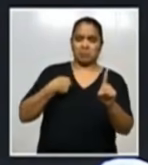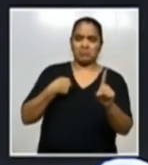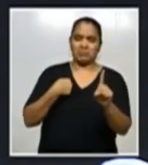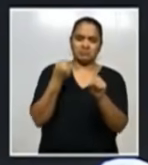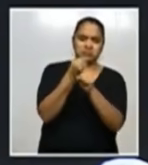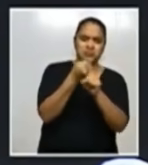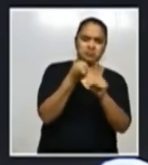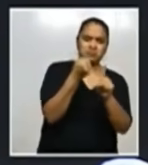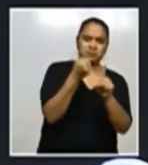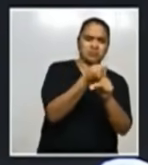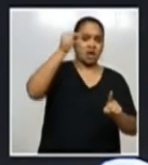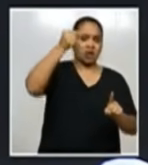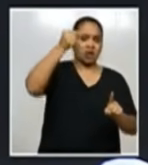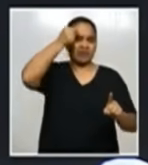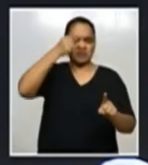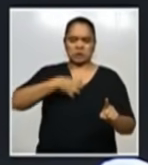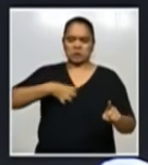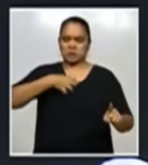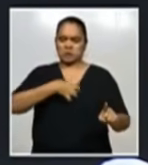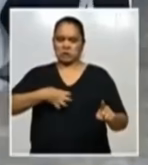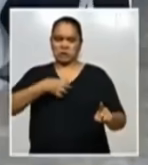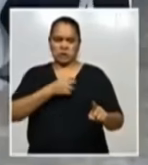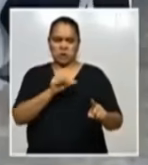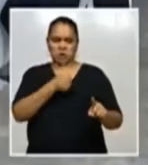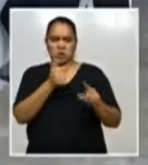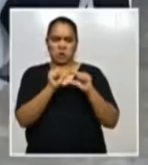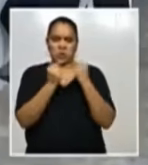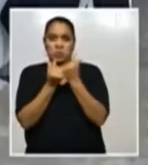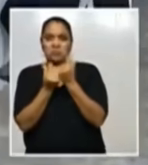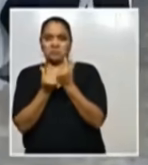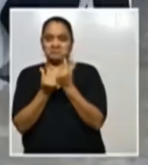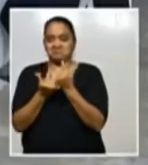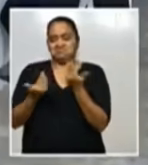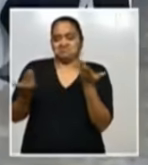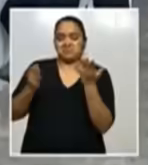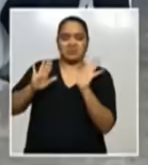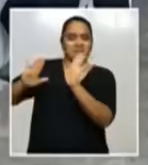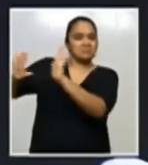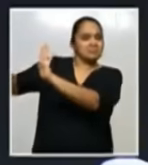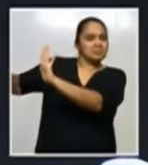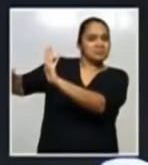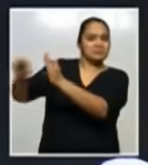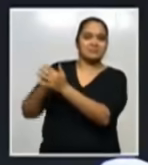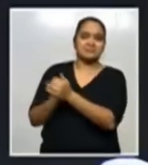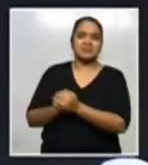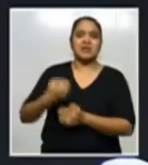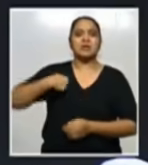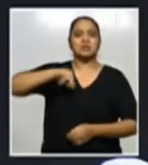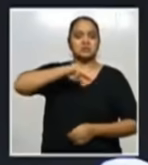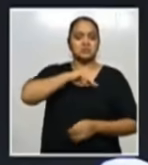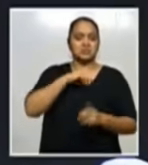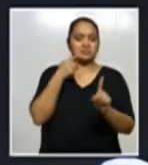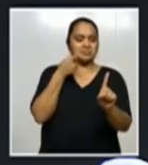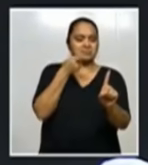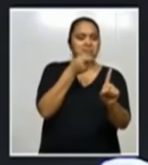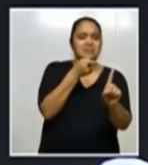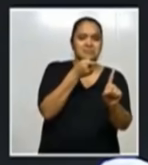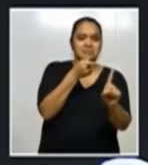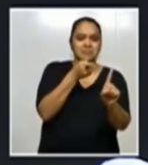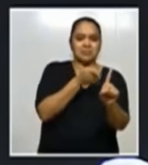nosotros, molestias de algunos sectores. Así es de que esos ataques, pensando que vamos a cambiar la ruta, de